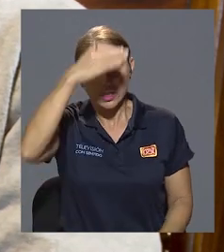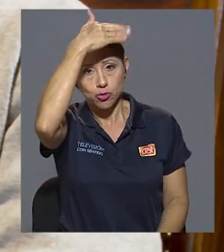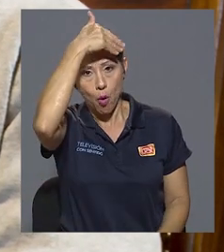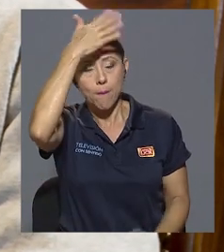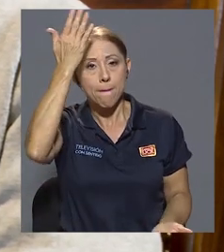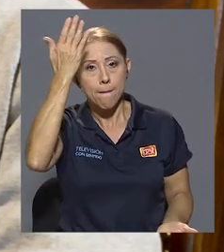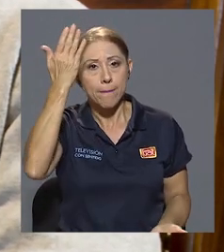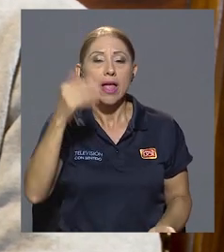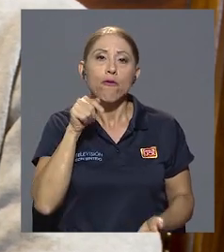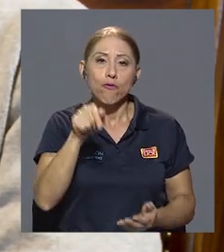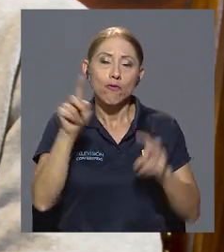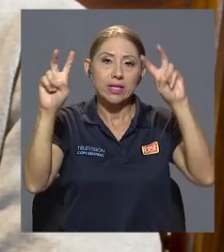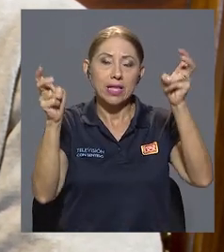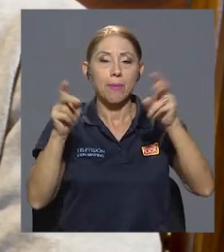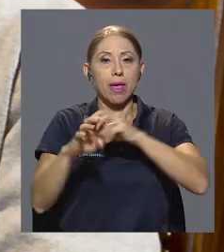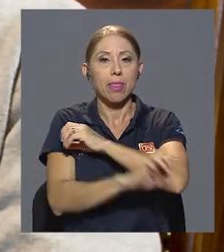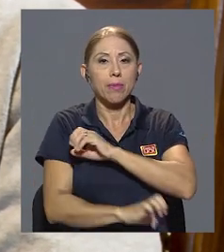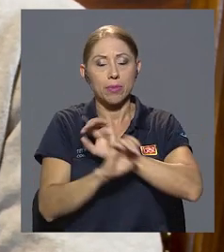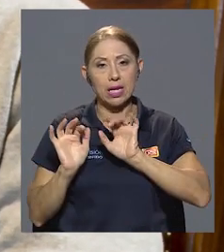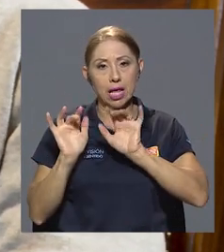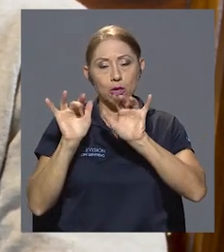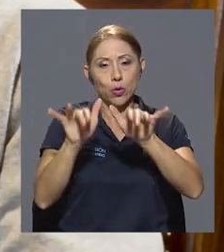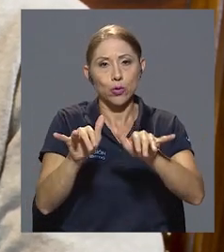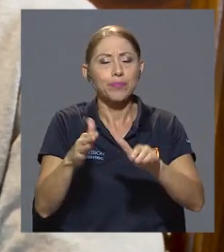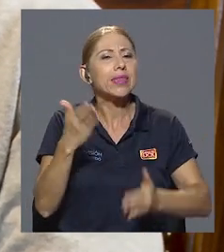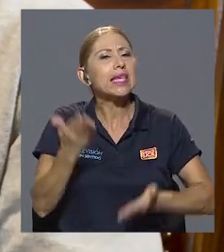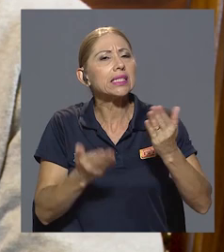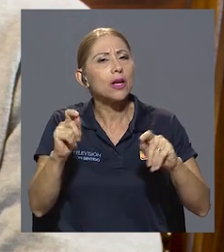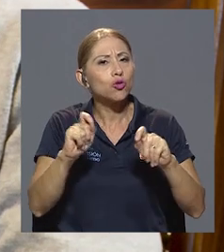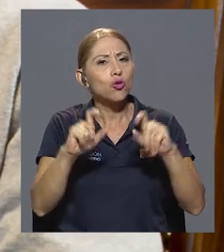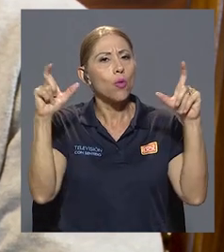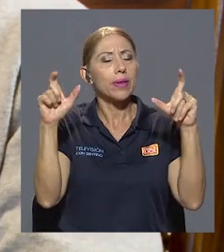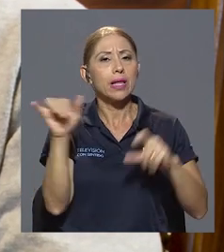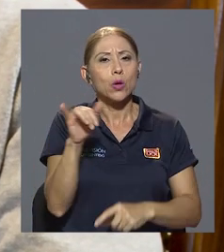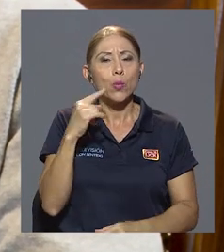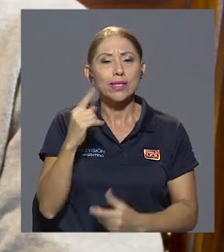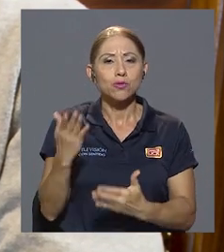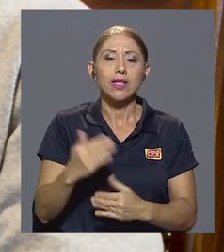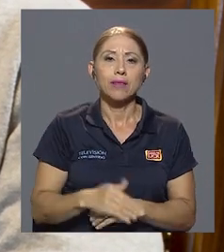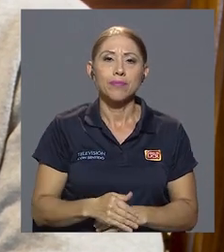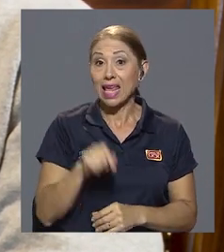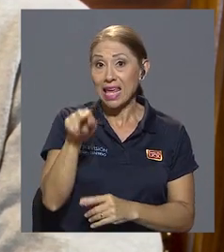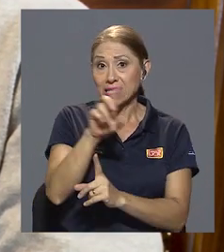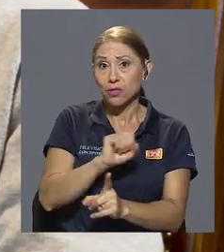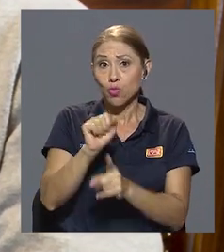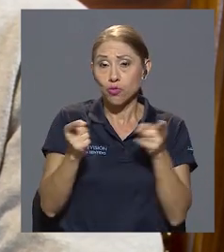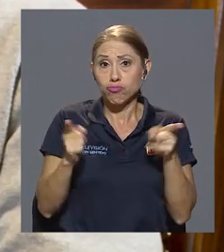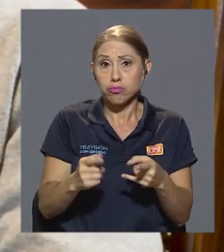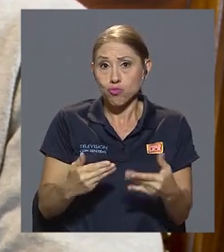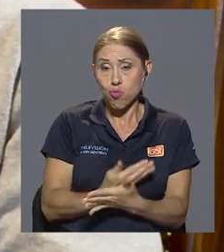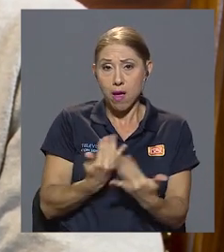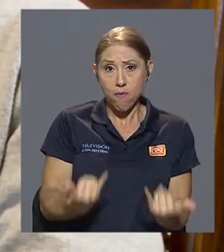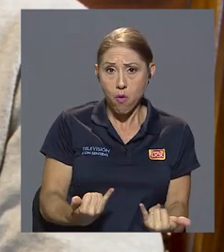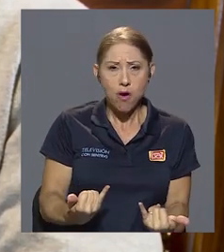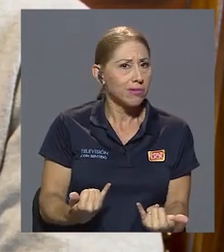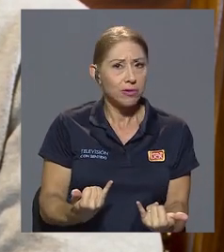trump fue fue justamente el tema migratorio quizás lo sorprendente es que como usted decía no es un fenómeno nuevo